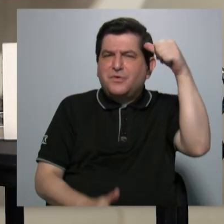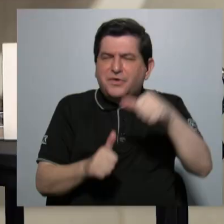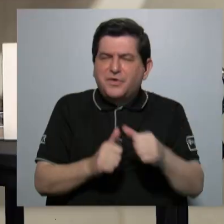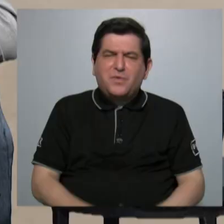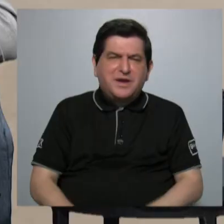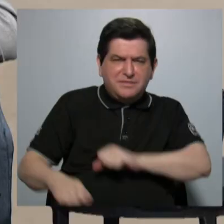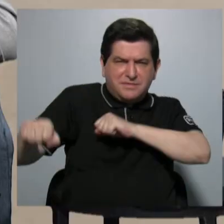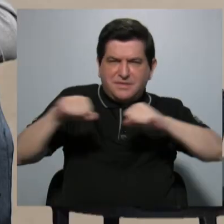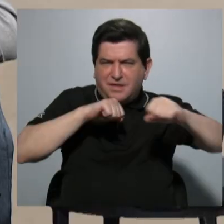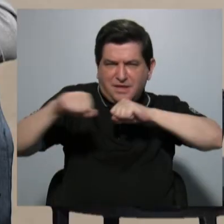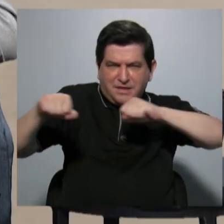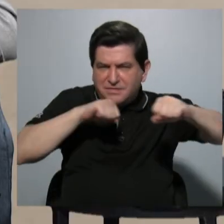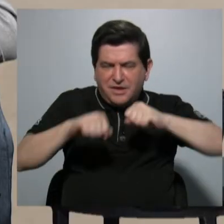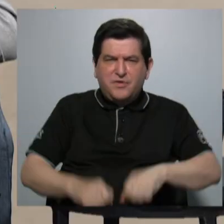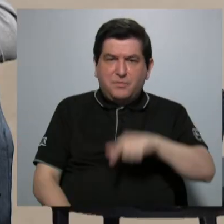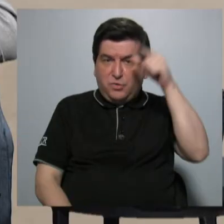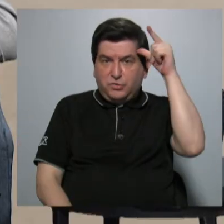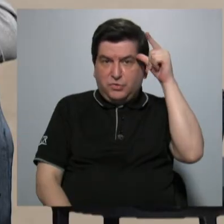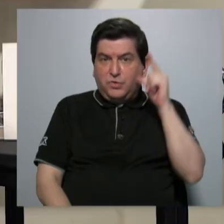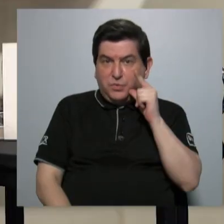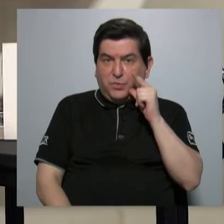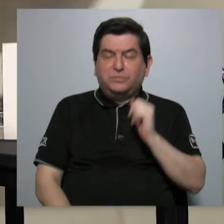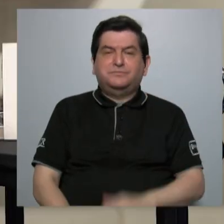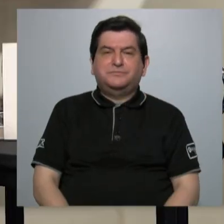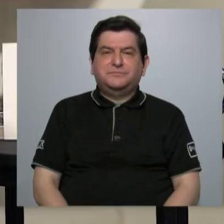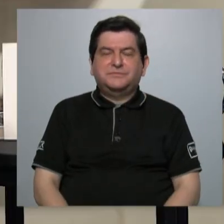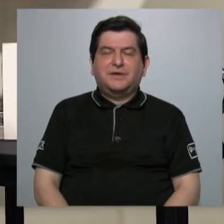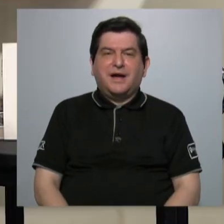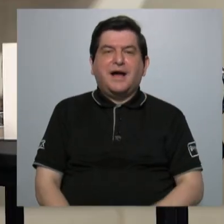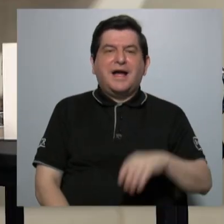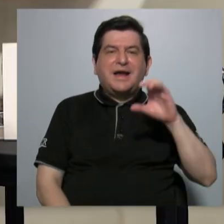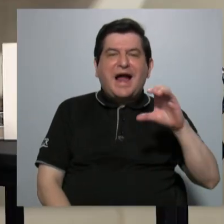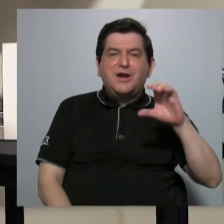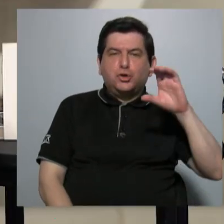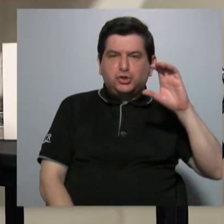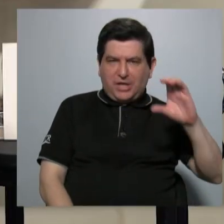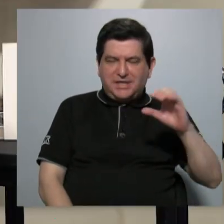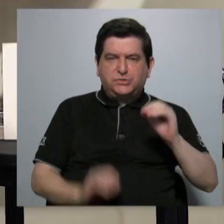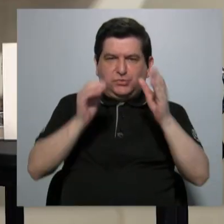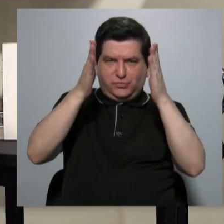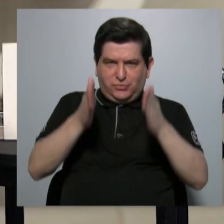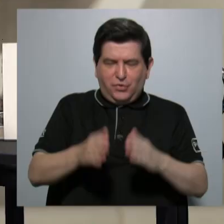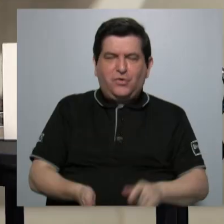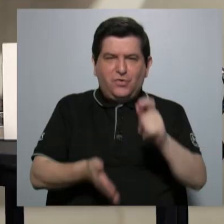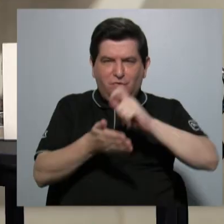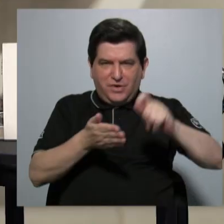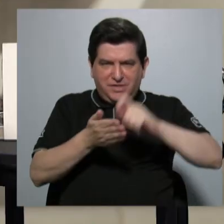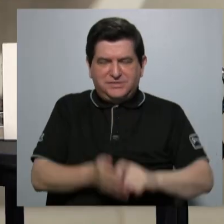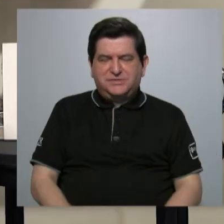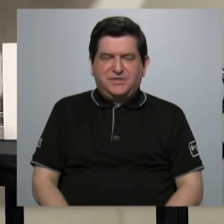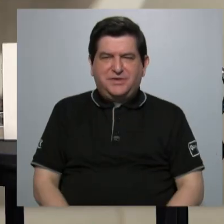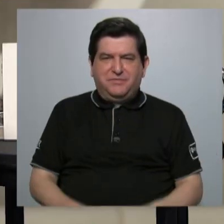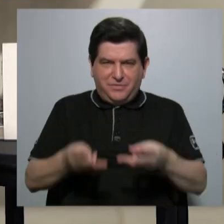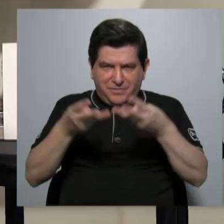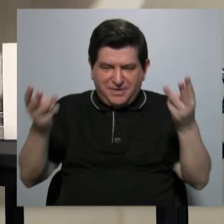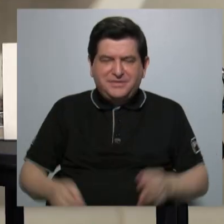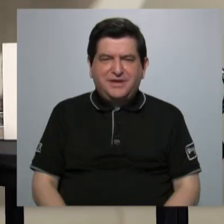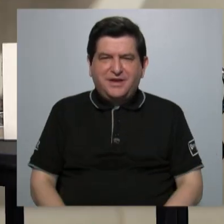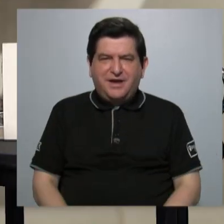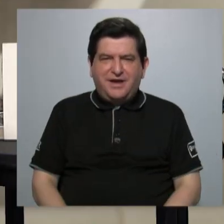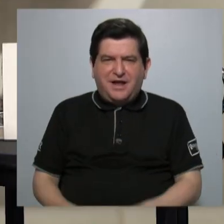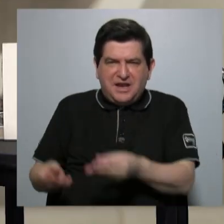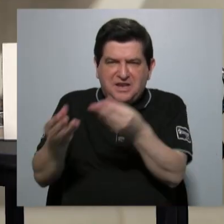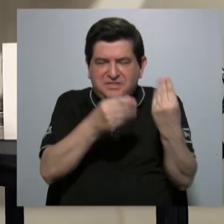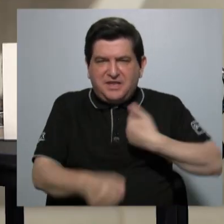Limón? El terremoto de Limón. Claro. Bueno, el maestro Carlos Castro escribe un quinteto que se llama La Tierra